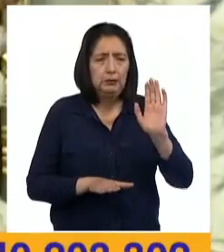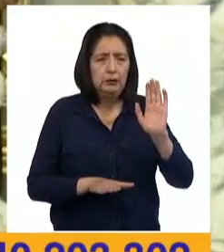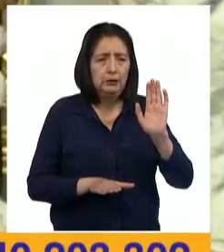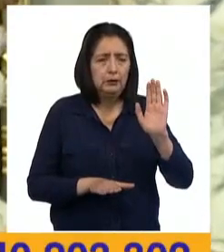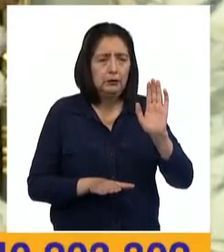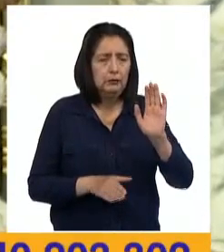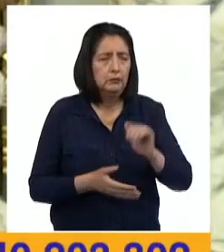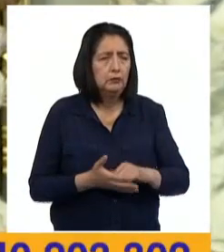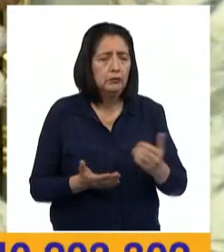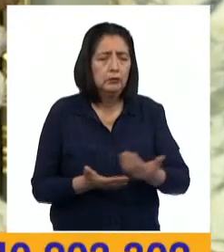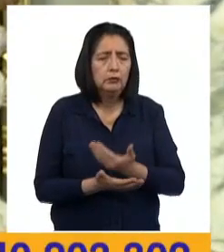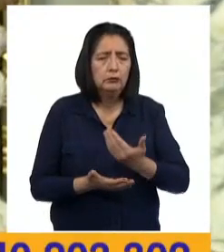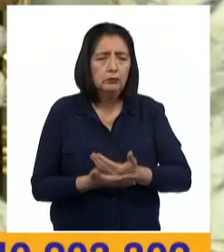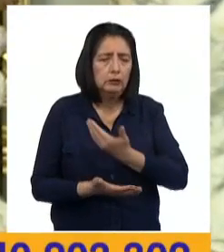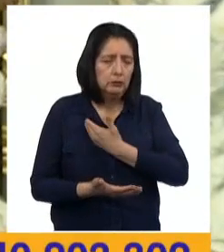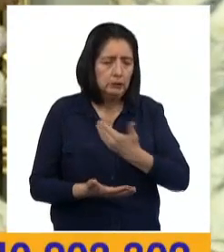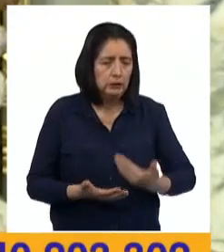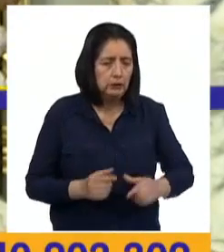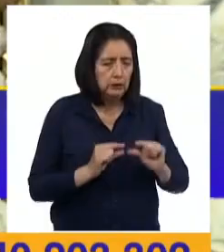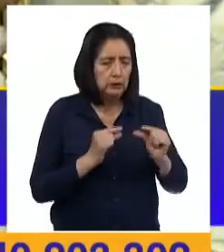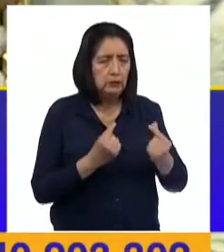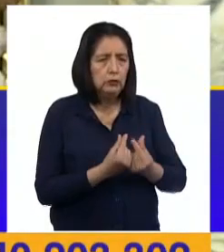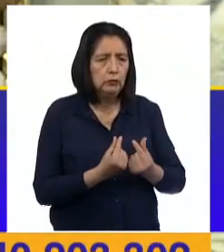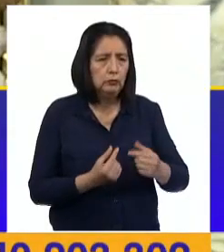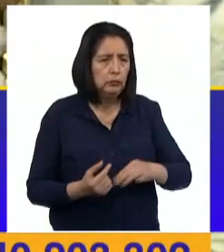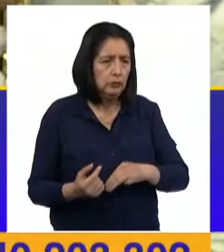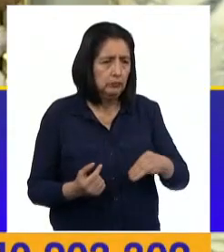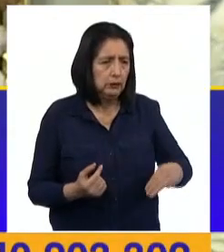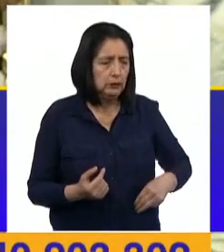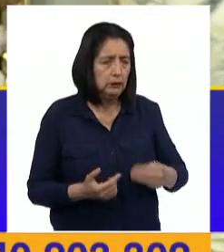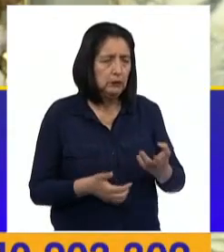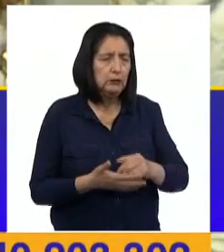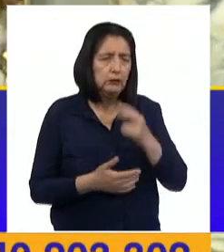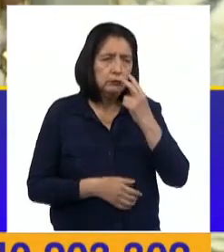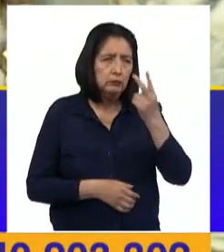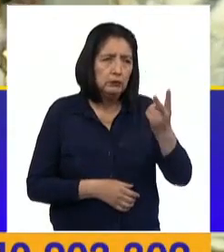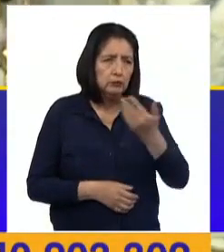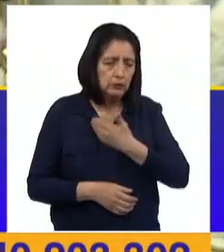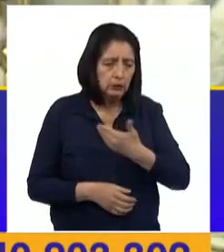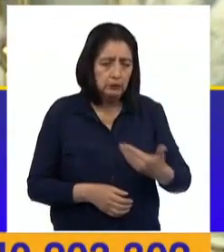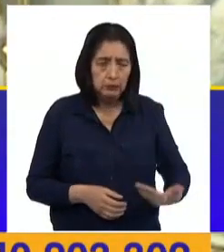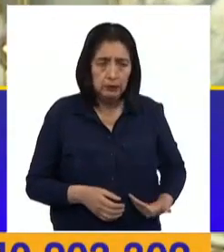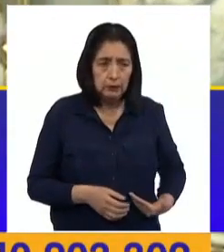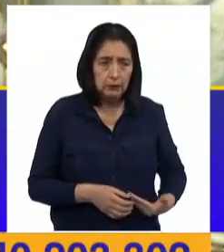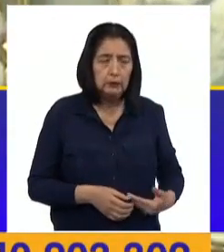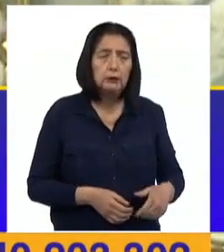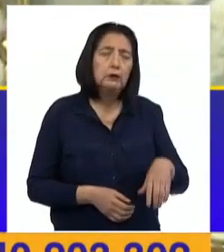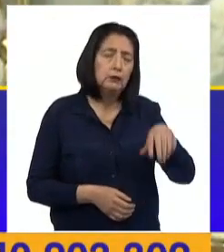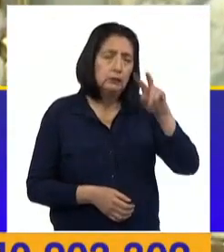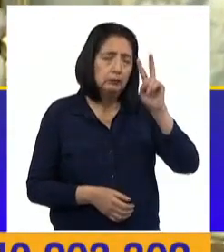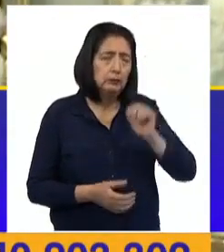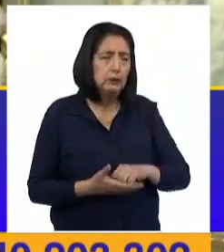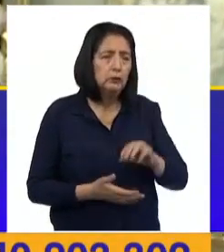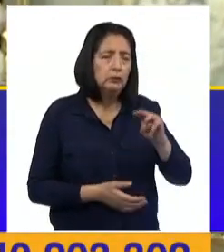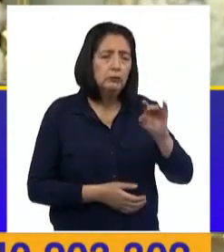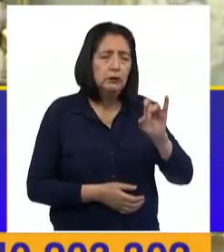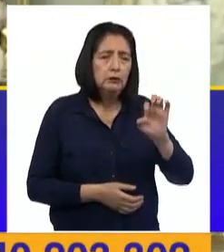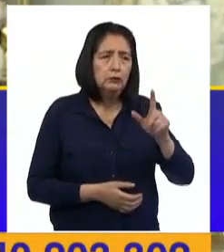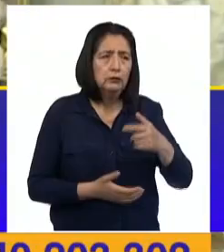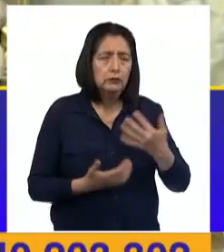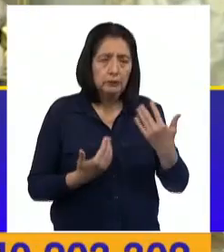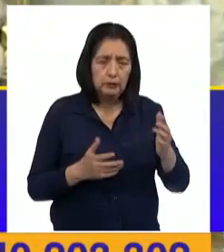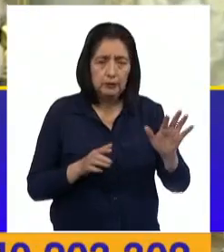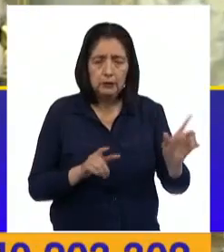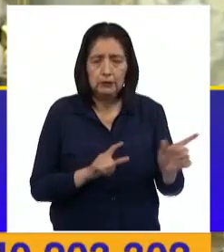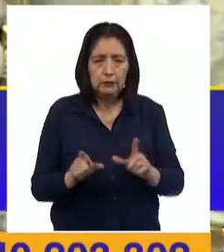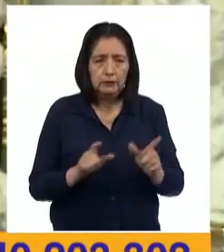juramentación del nuevo presidente del Consejo de Ministros. Vemos al presidente de la República, Manuel Merino de Lama, que ya se